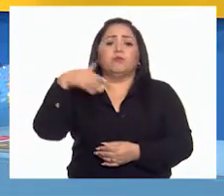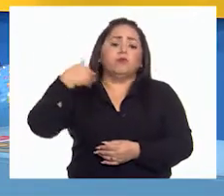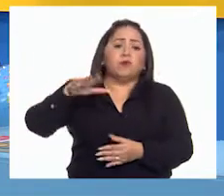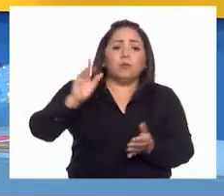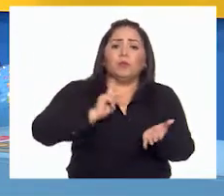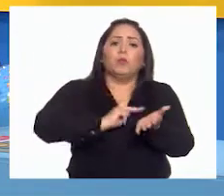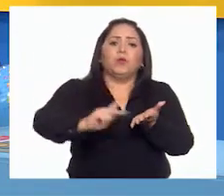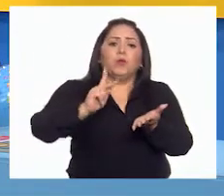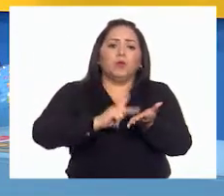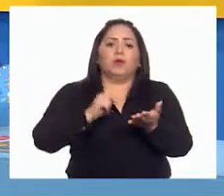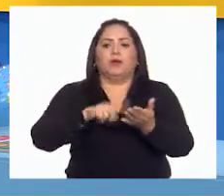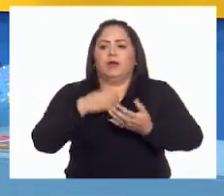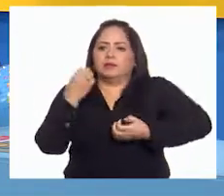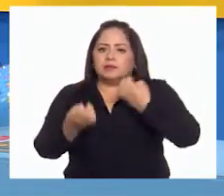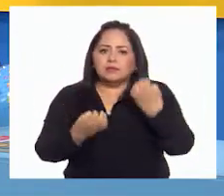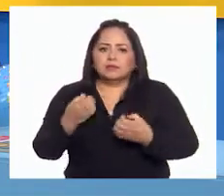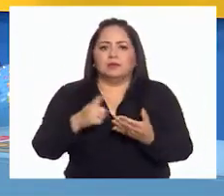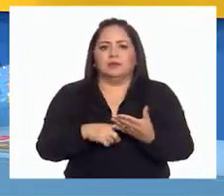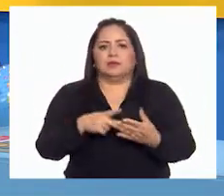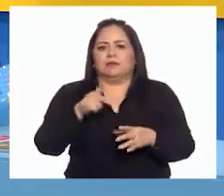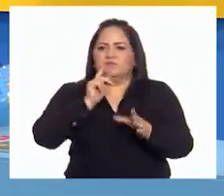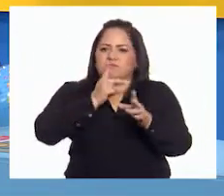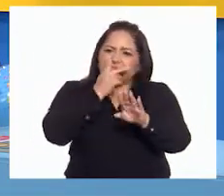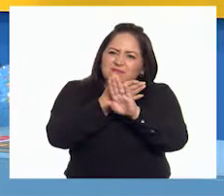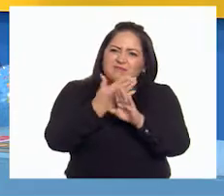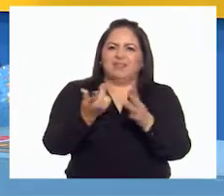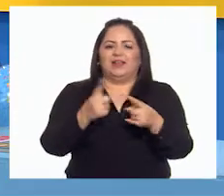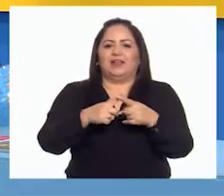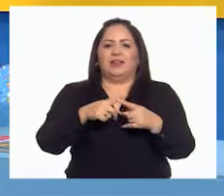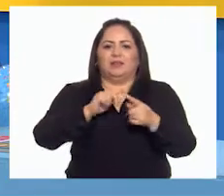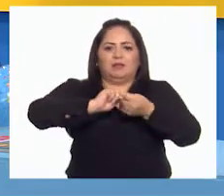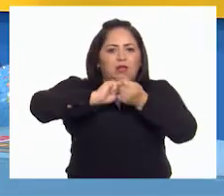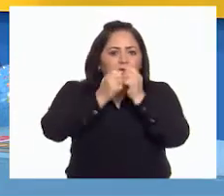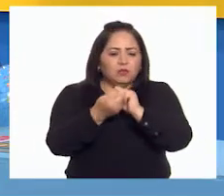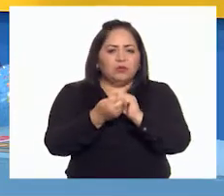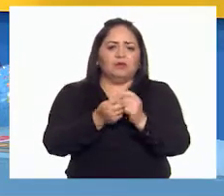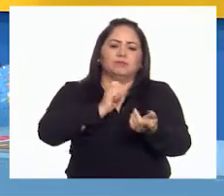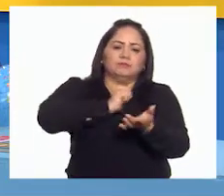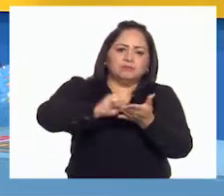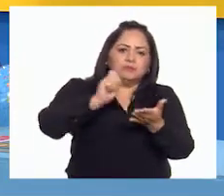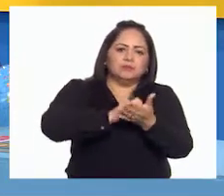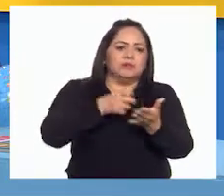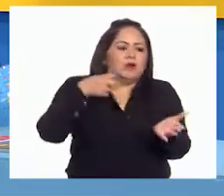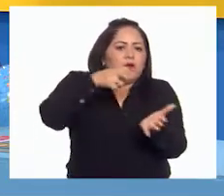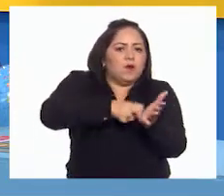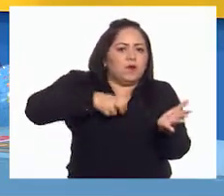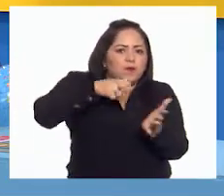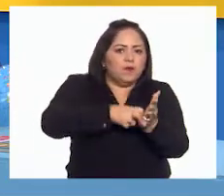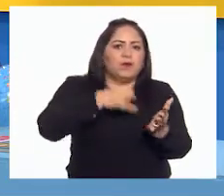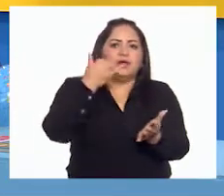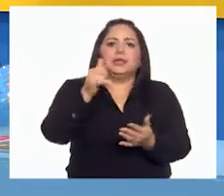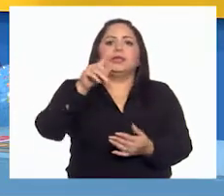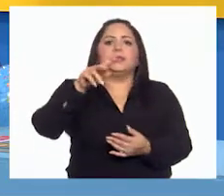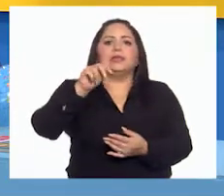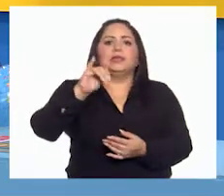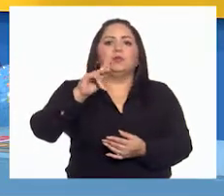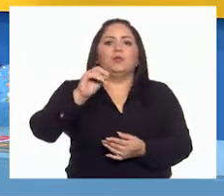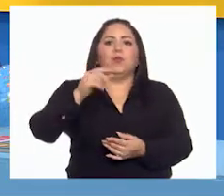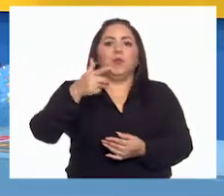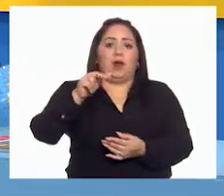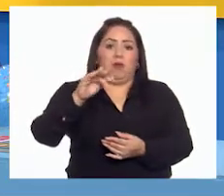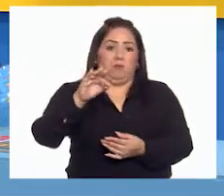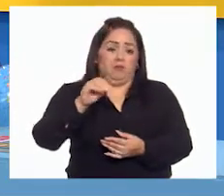poeta, ensayista, crítico, traductor, editor, corrector y tipógrafo. Su